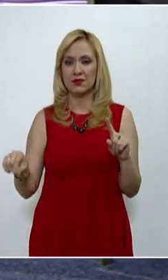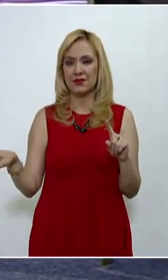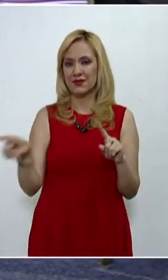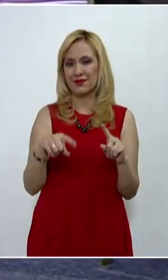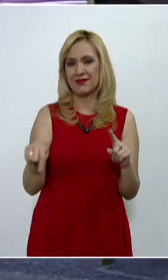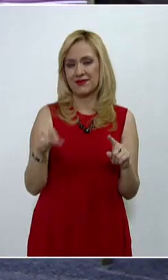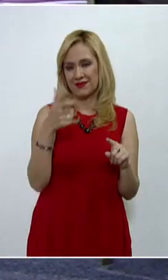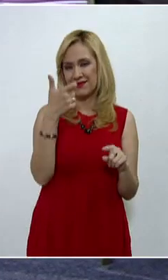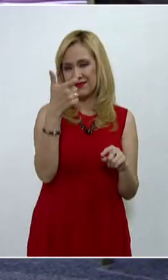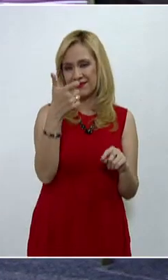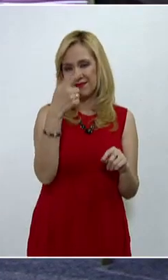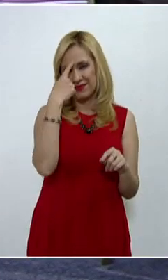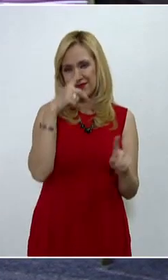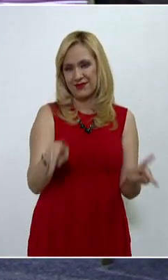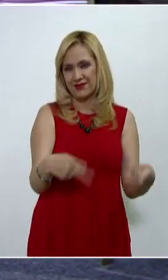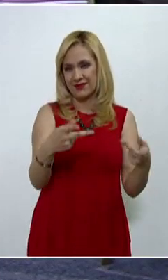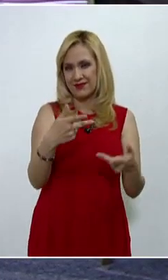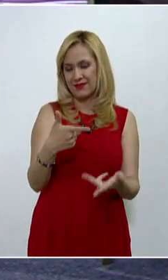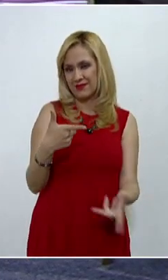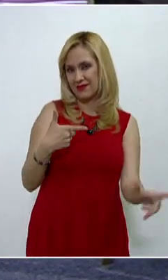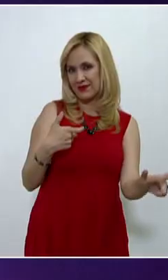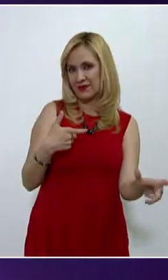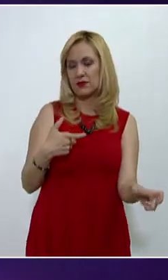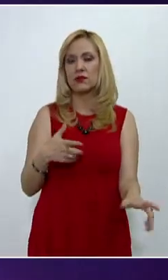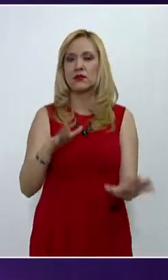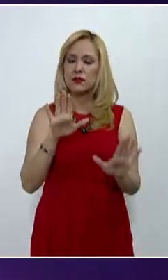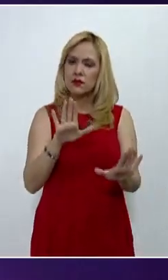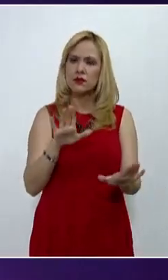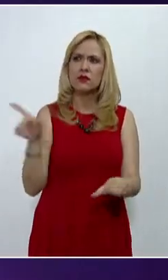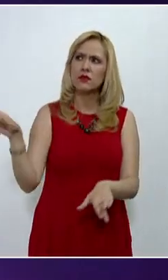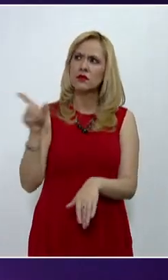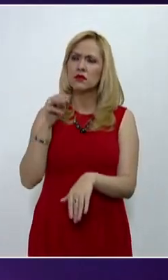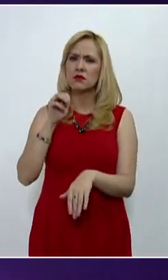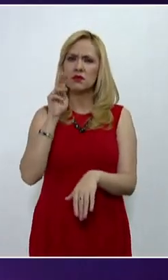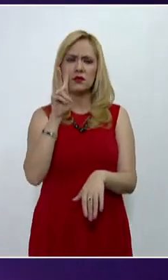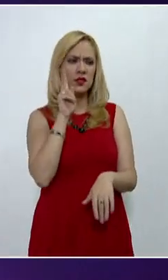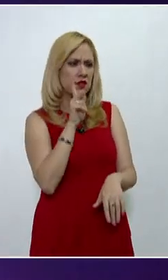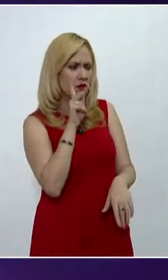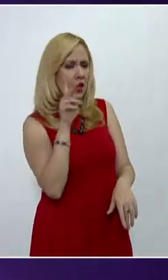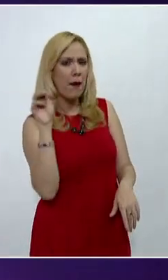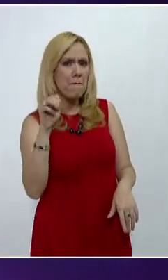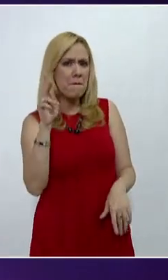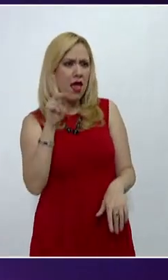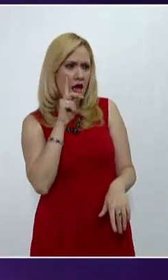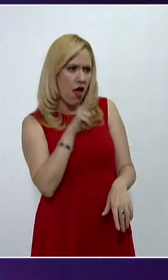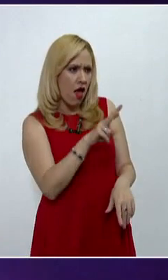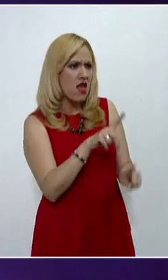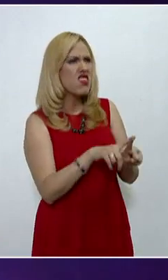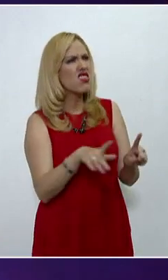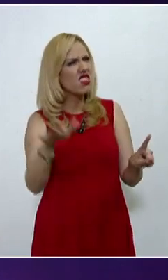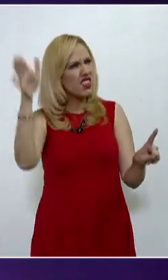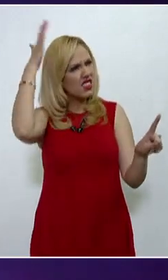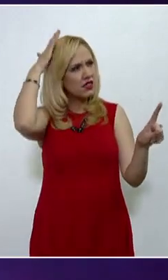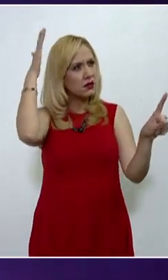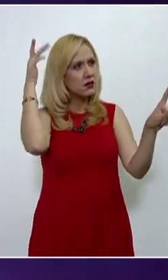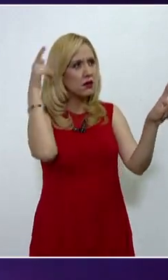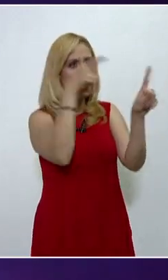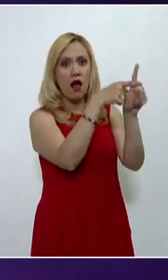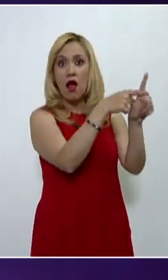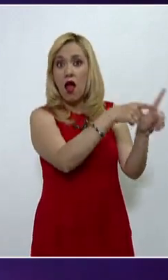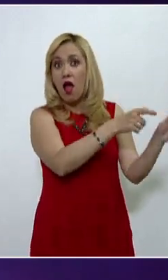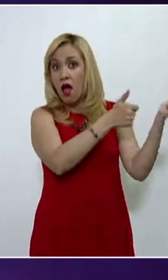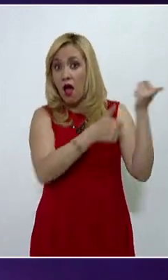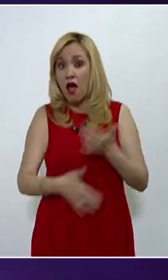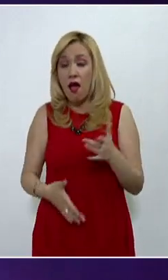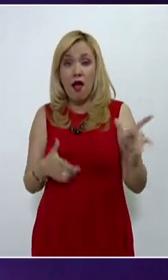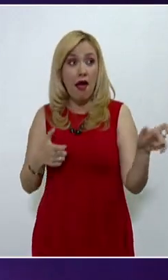armas, que el fiscal haga una investigación en contra de las personas que venden esas armas, en contra de las personas que introducen esas armas al